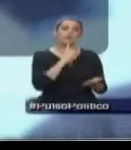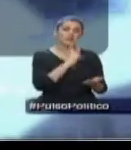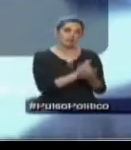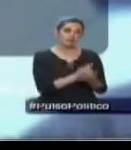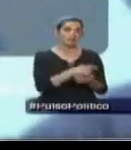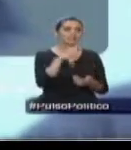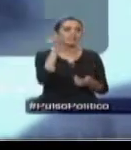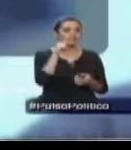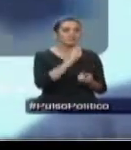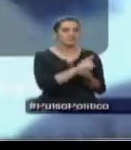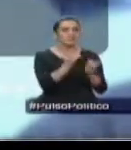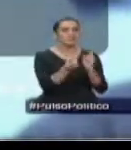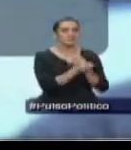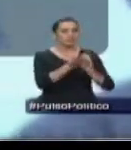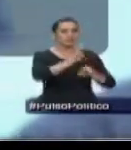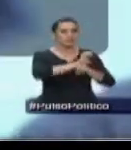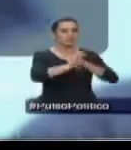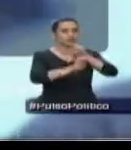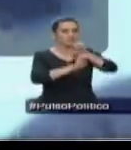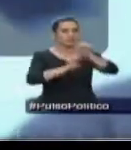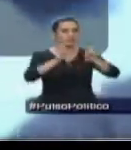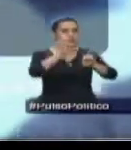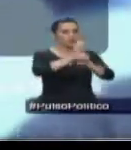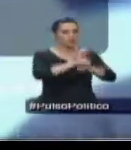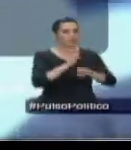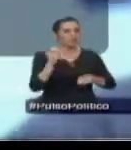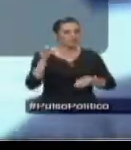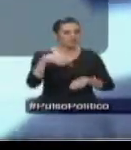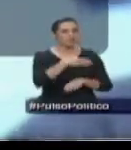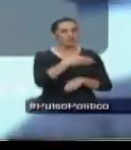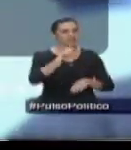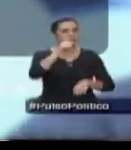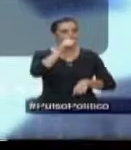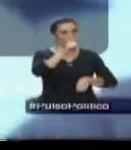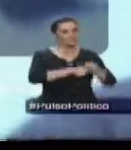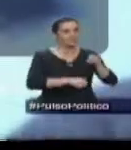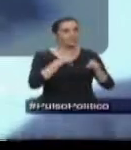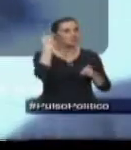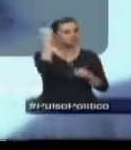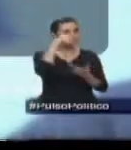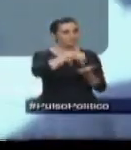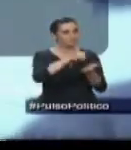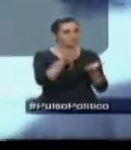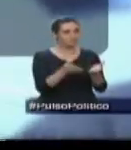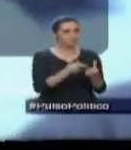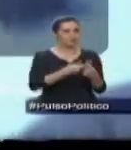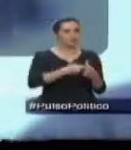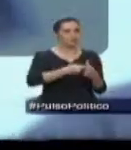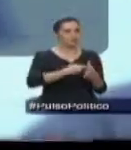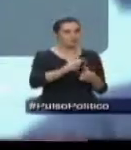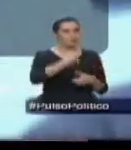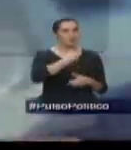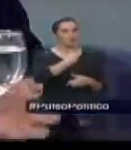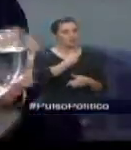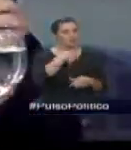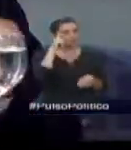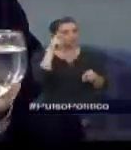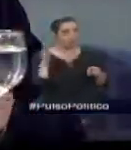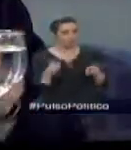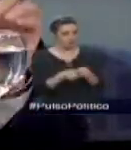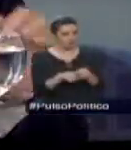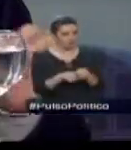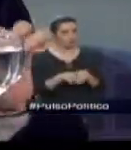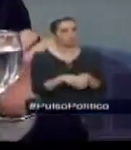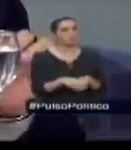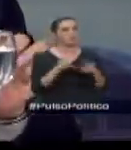si cambian la estructura del estado y si atentan a los derechos ciudadanos y por lo tanto yo estoy en esa línea es decir